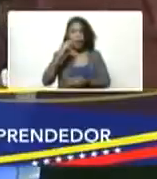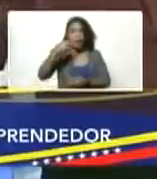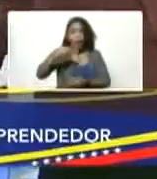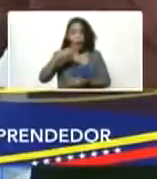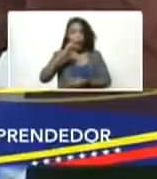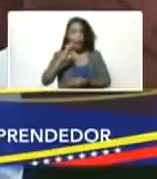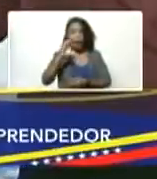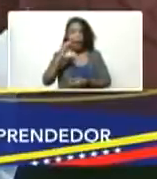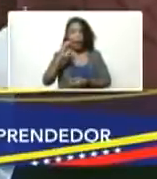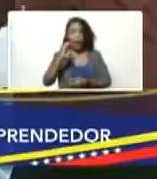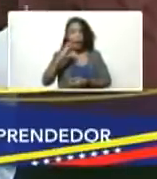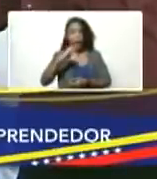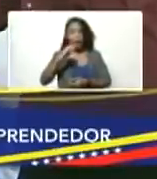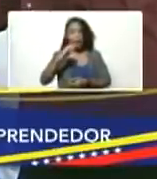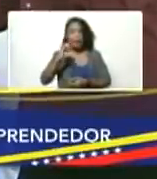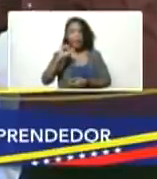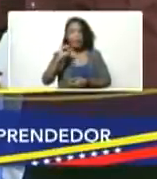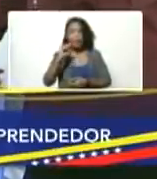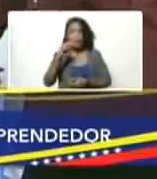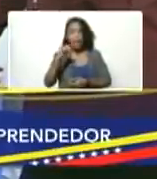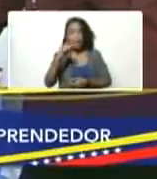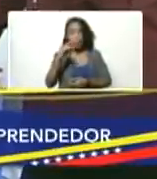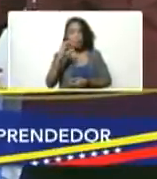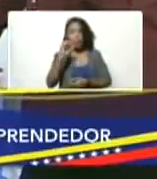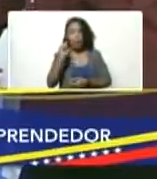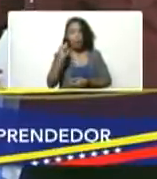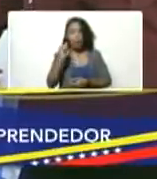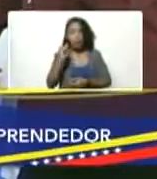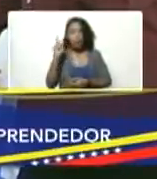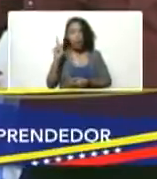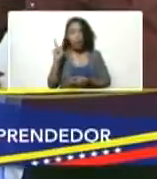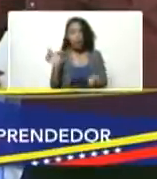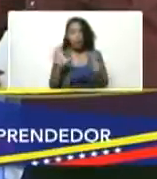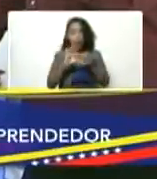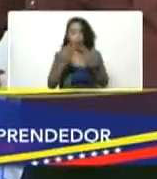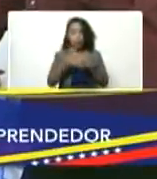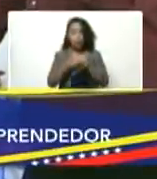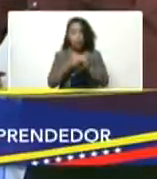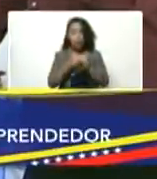es combinación de Elena con Alejandra.